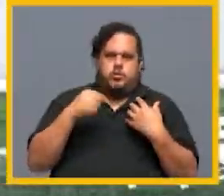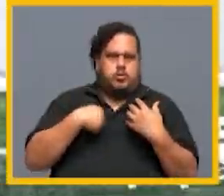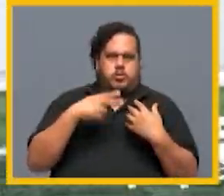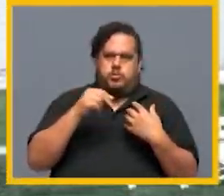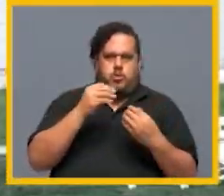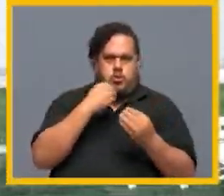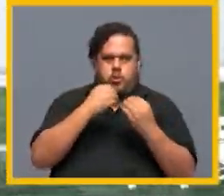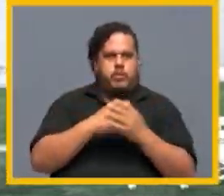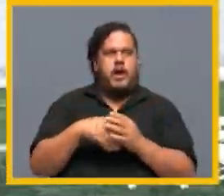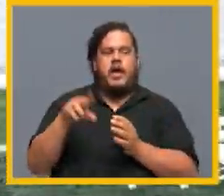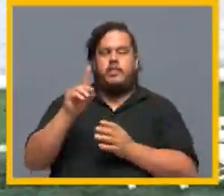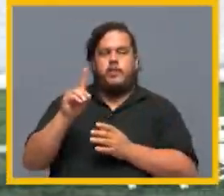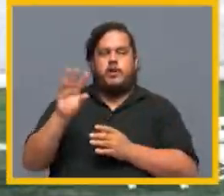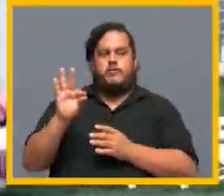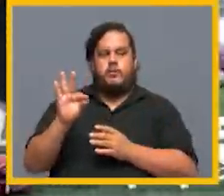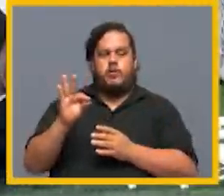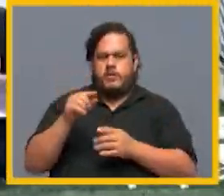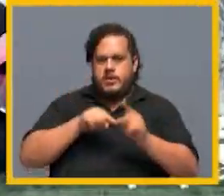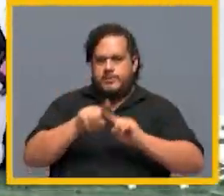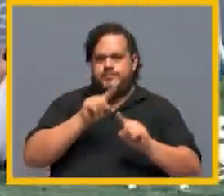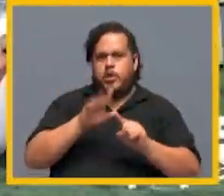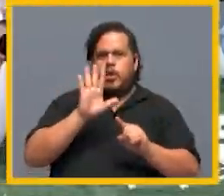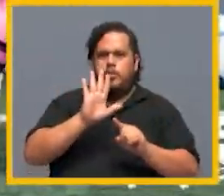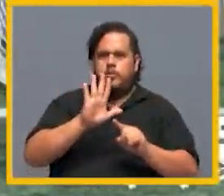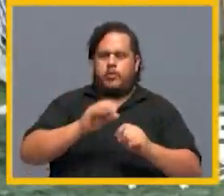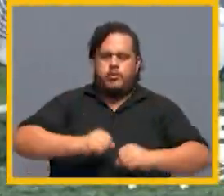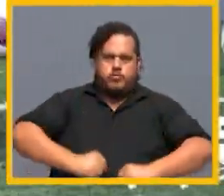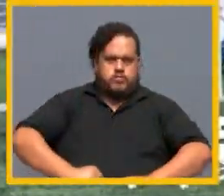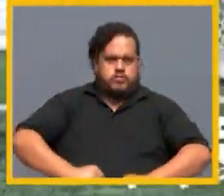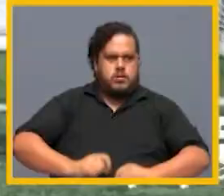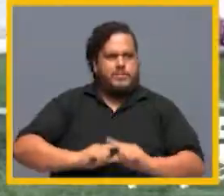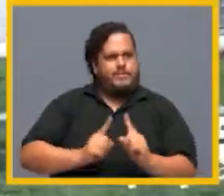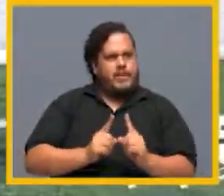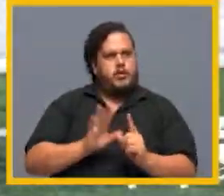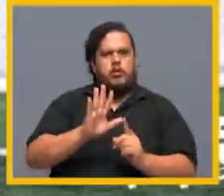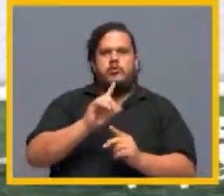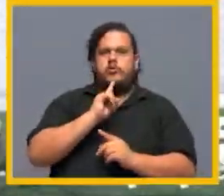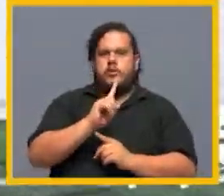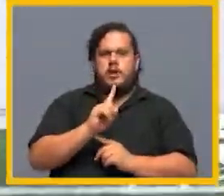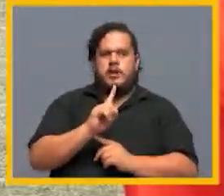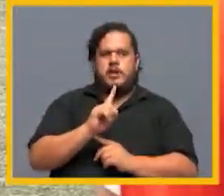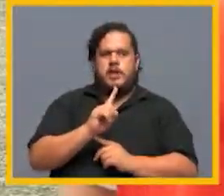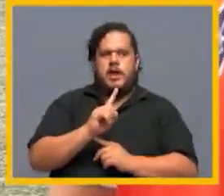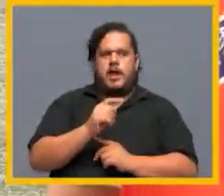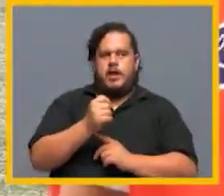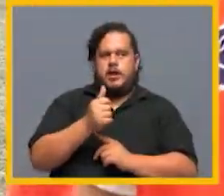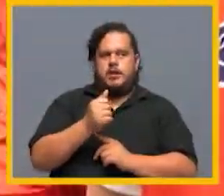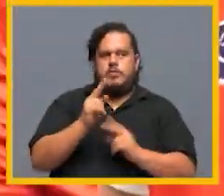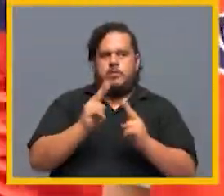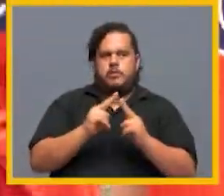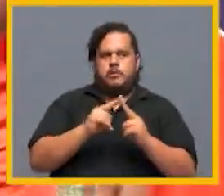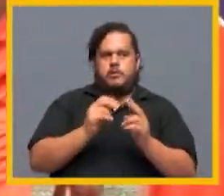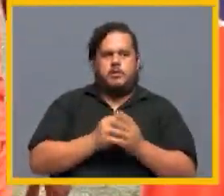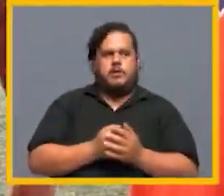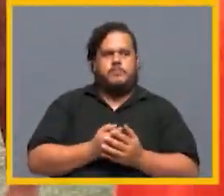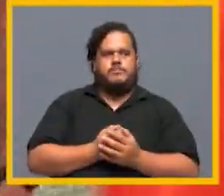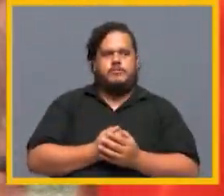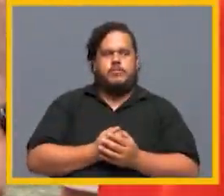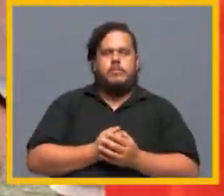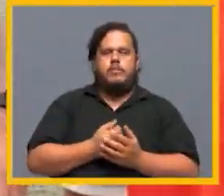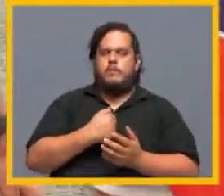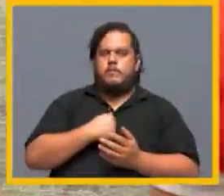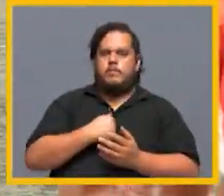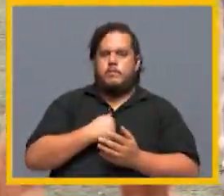será criticado por su peso y con textura gruesa, pero su realidad es poco conocida. Yo